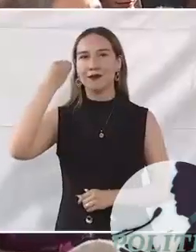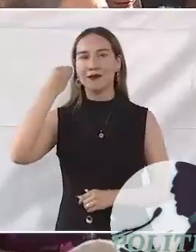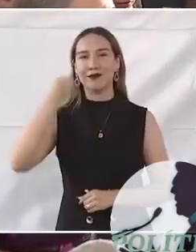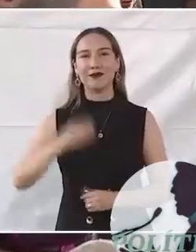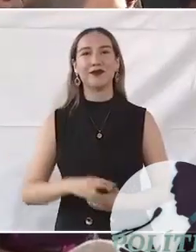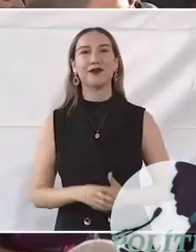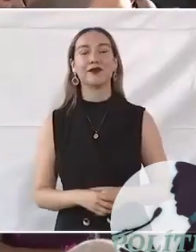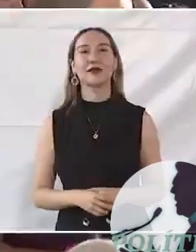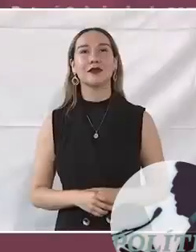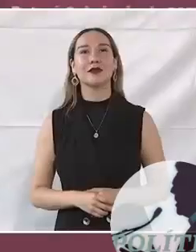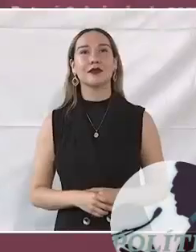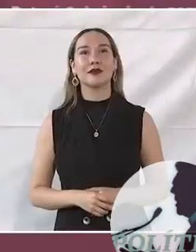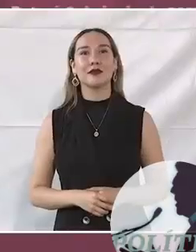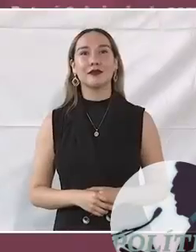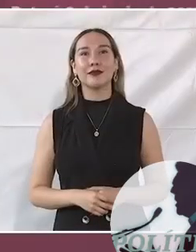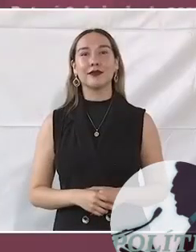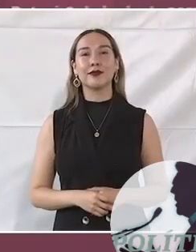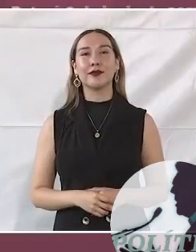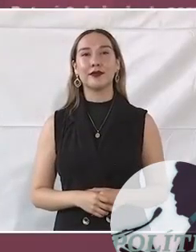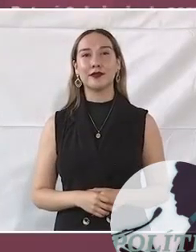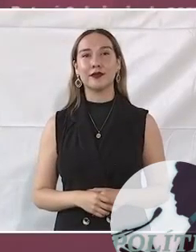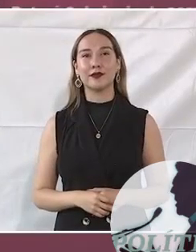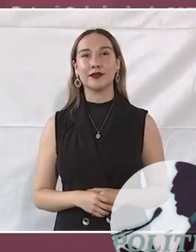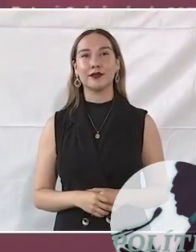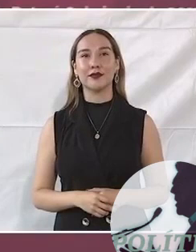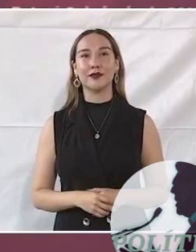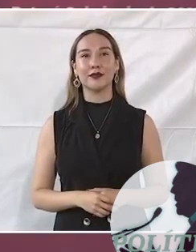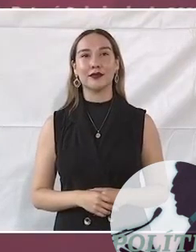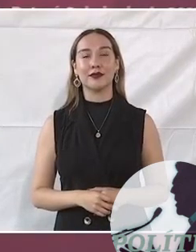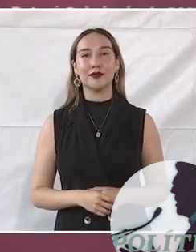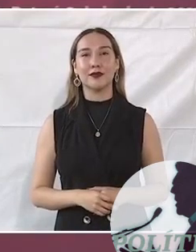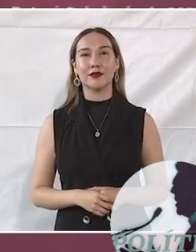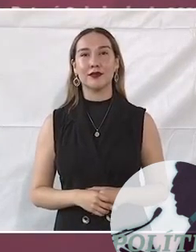Y tengo que estar en las costas,